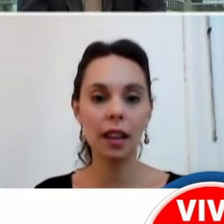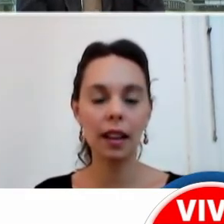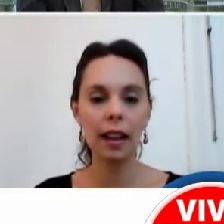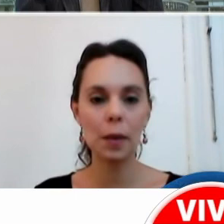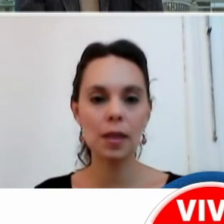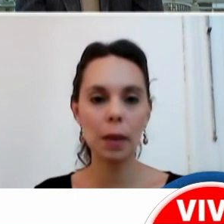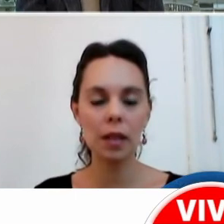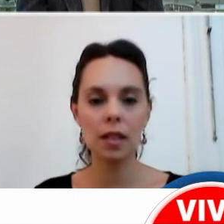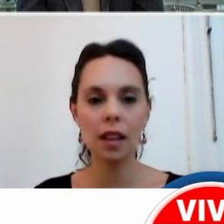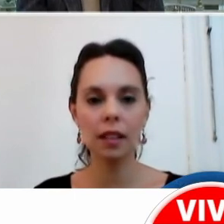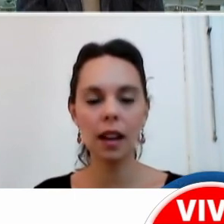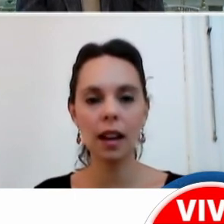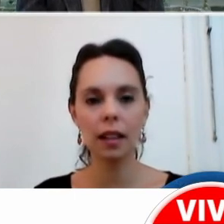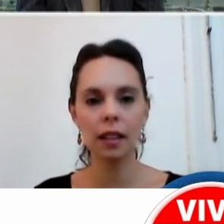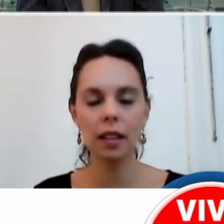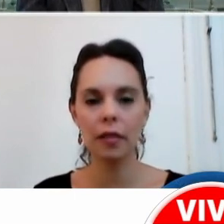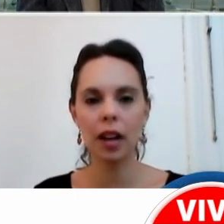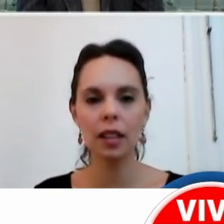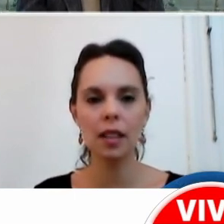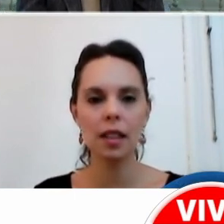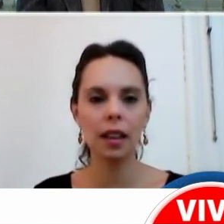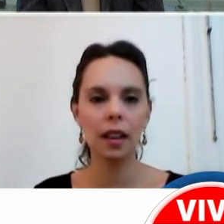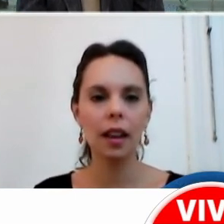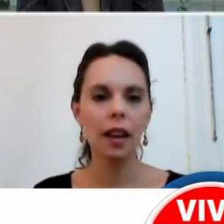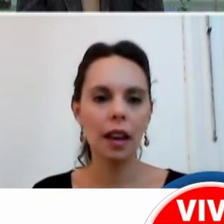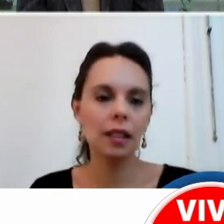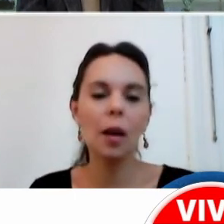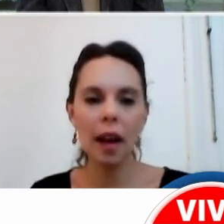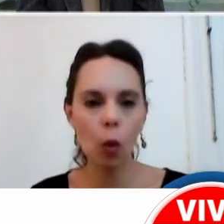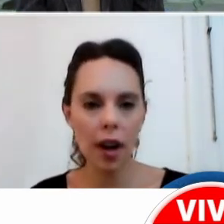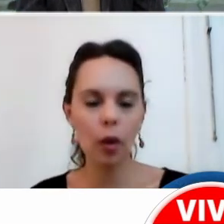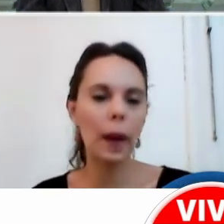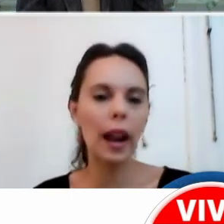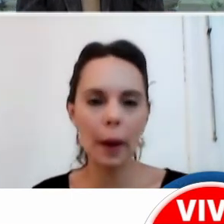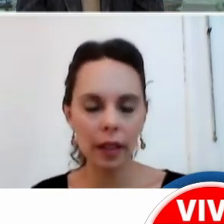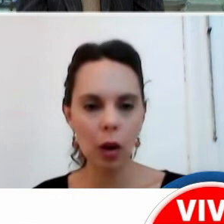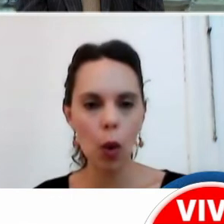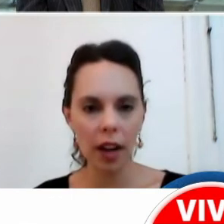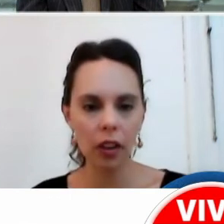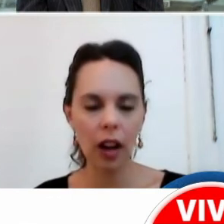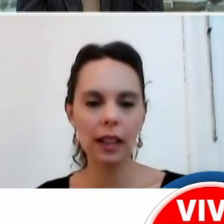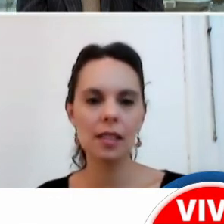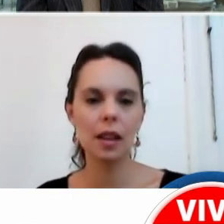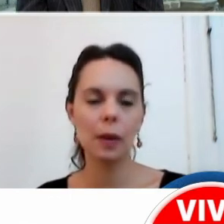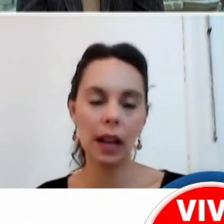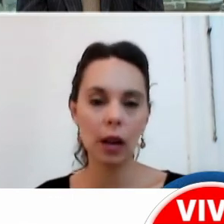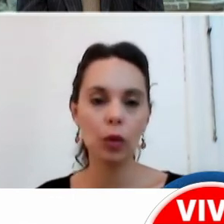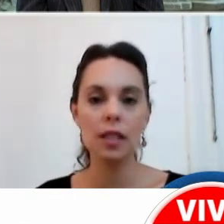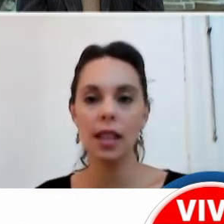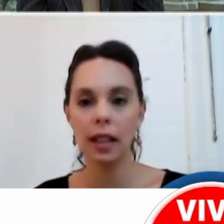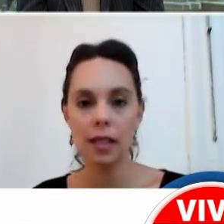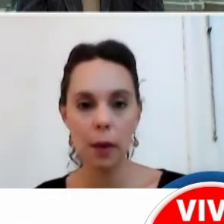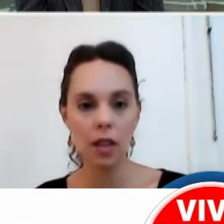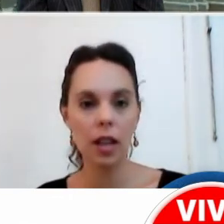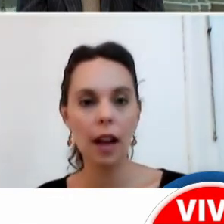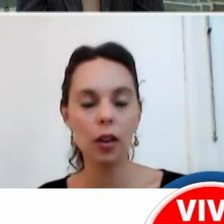si la vicepresidenta Cristina Fernández estaba de acuerdo, avalaba este acuerdo al que se, valga la